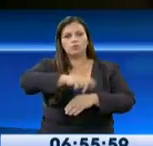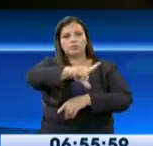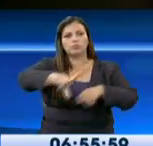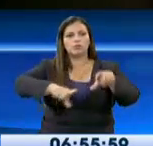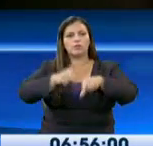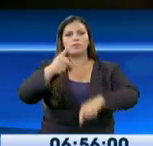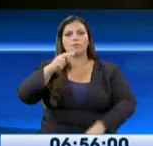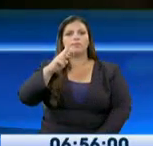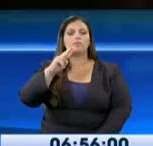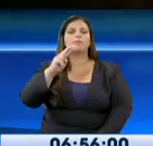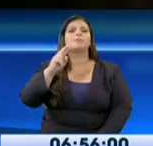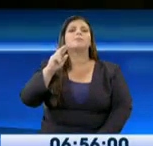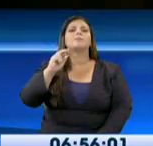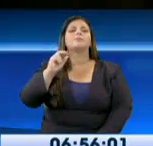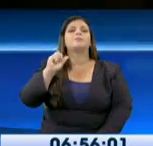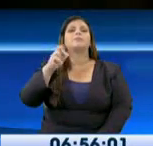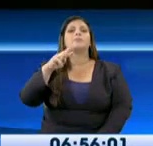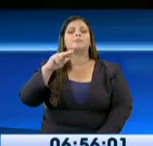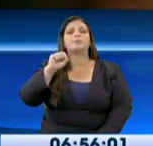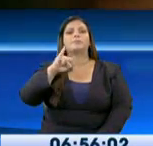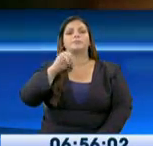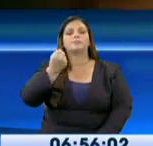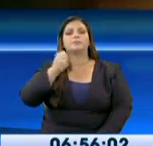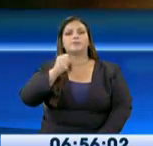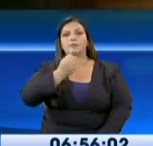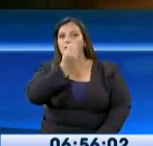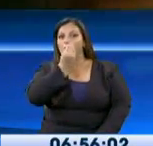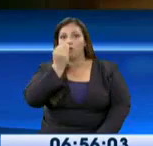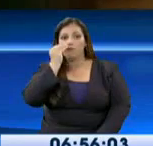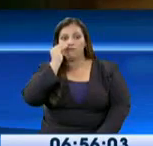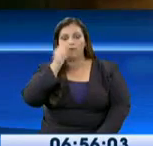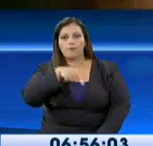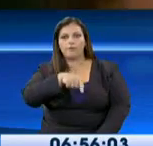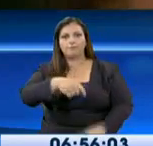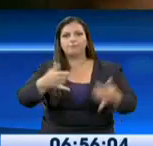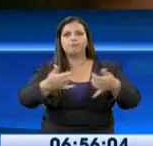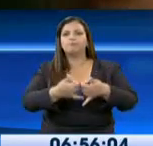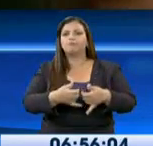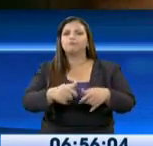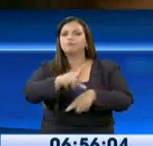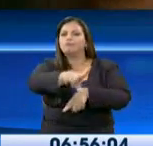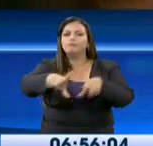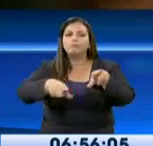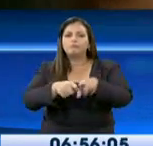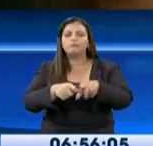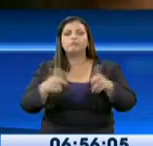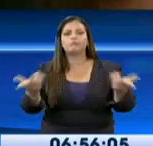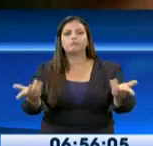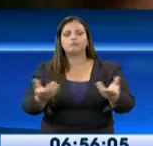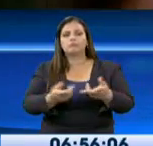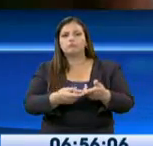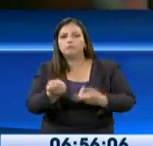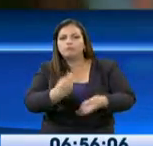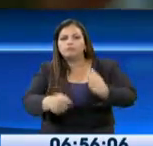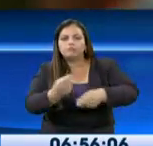Guayaquil. Ellos sometieron a dos empleadas del negocio en el que se venden electrodomésticos y se llevaron